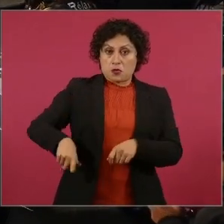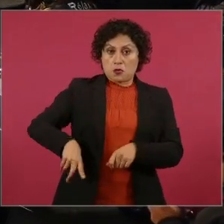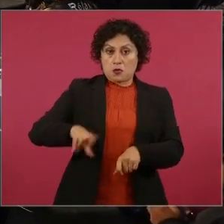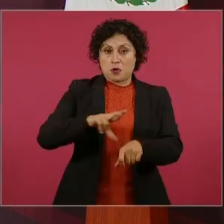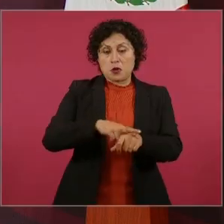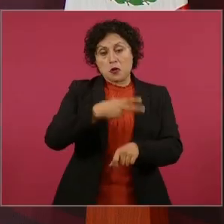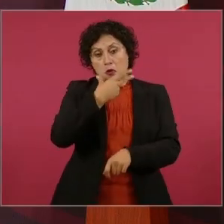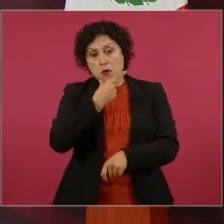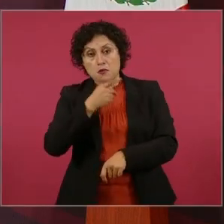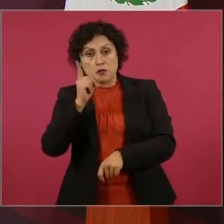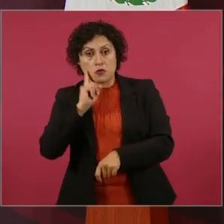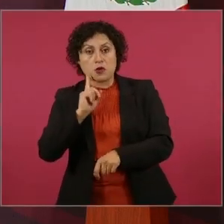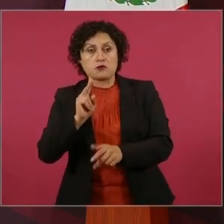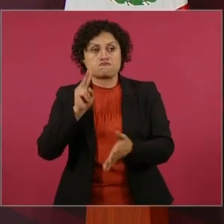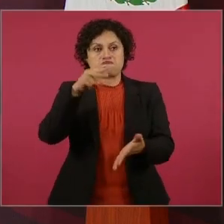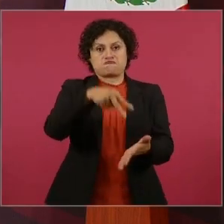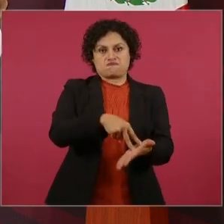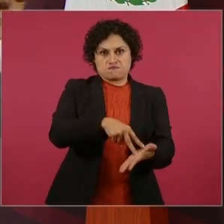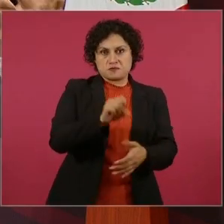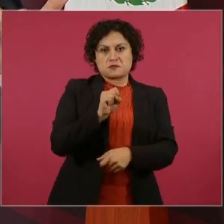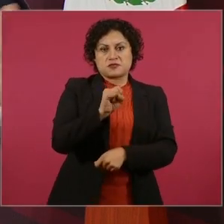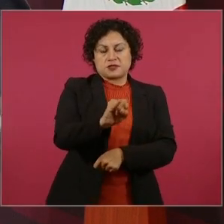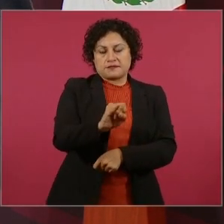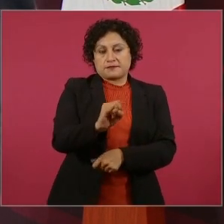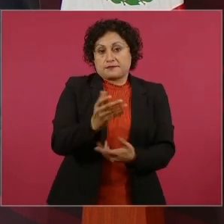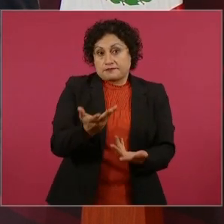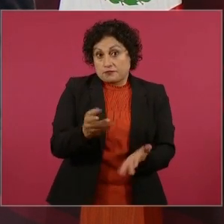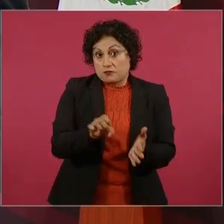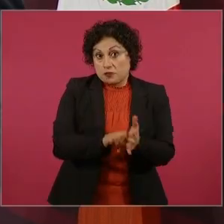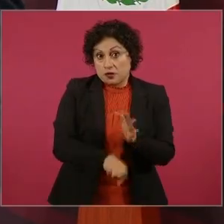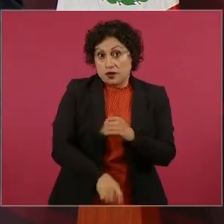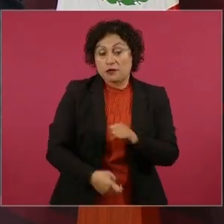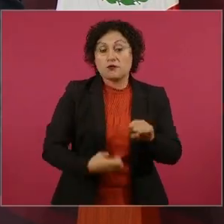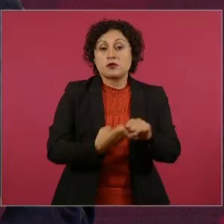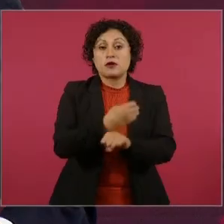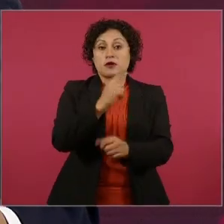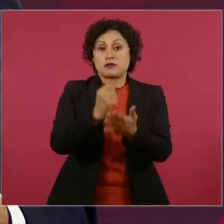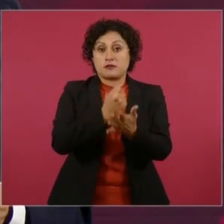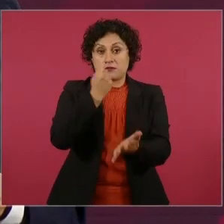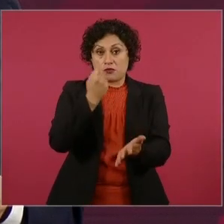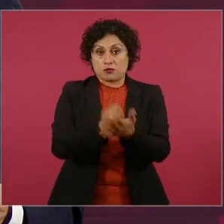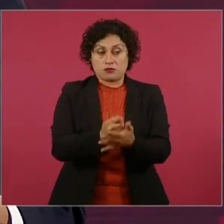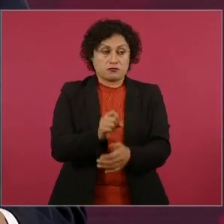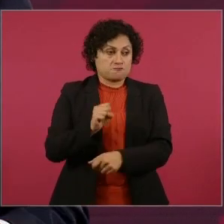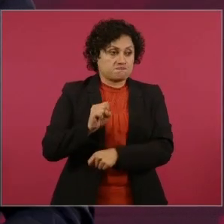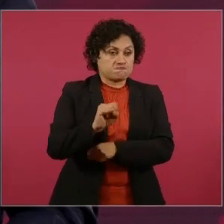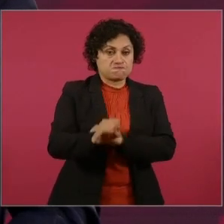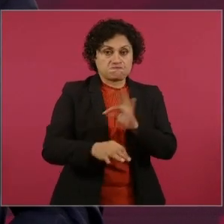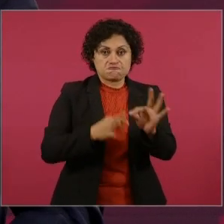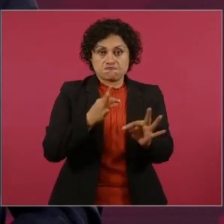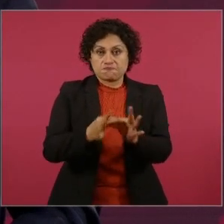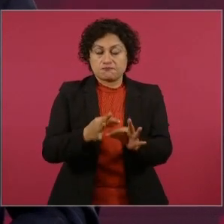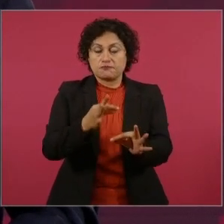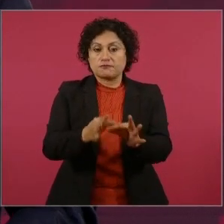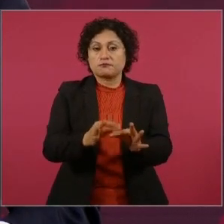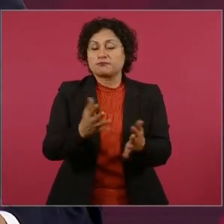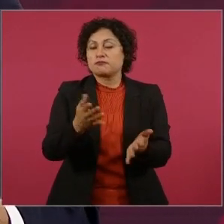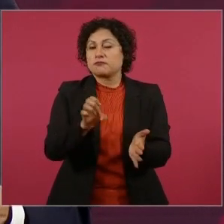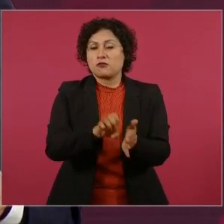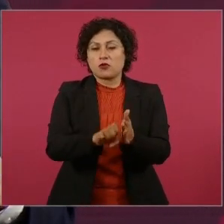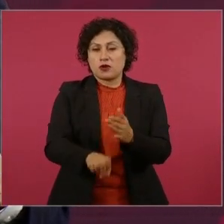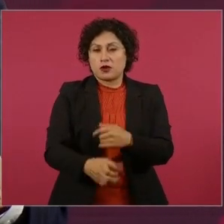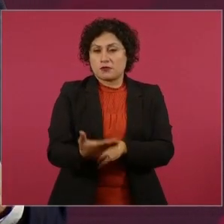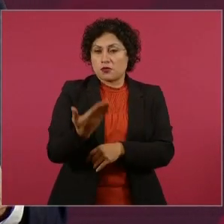está maulipas y les digo hace 4 c